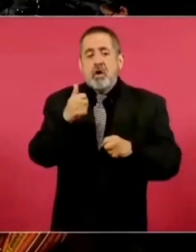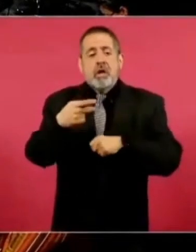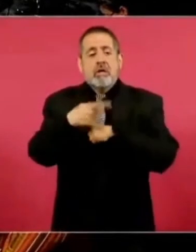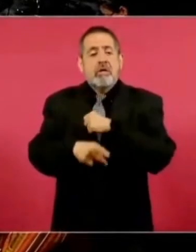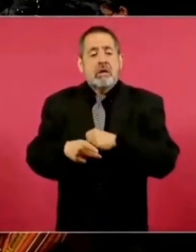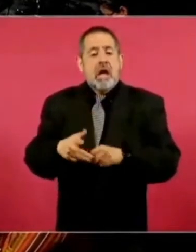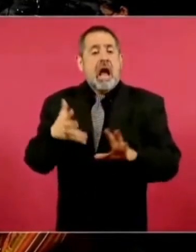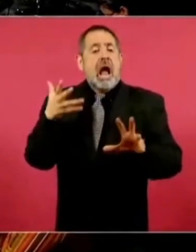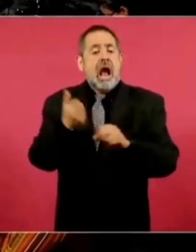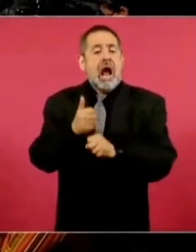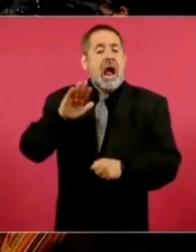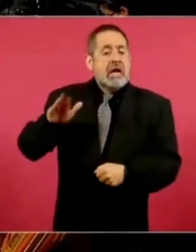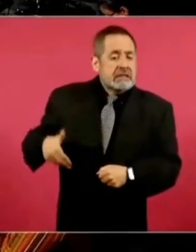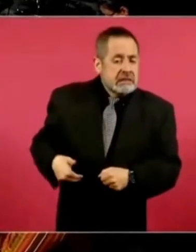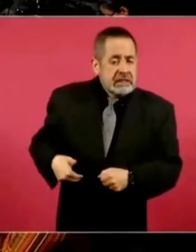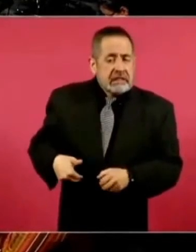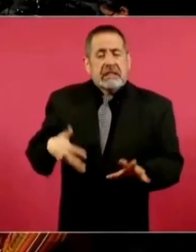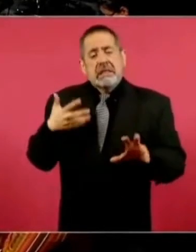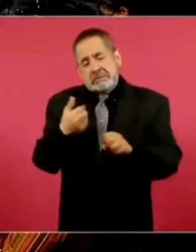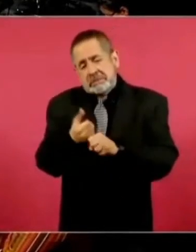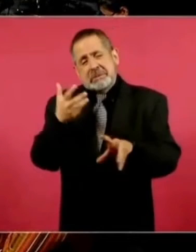accidentes